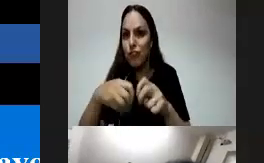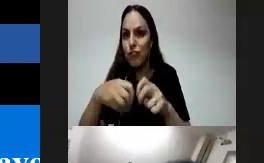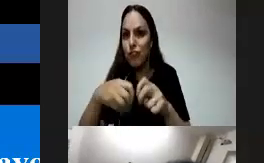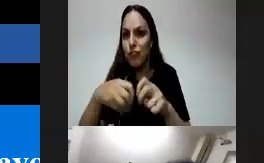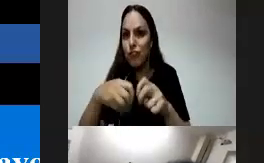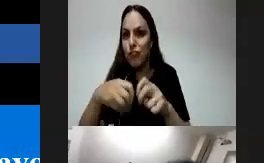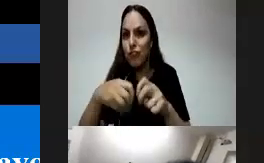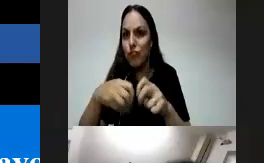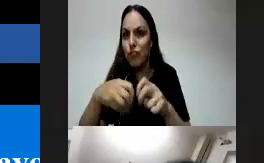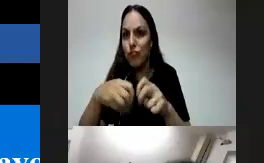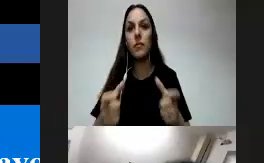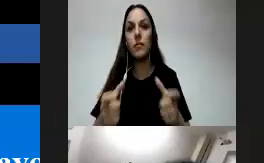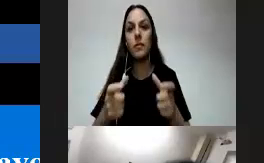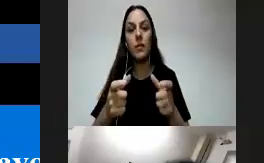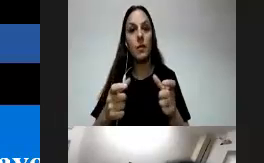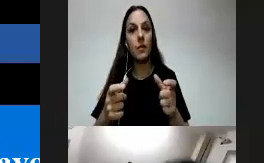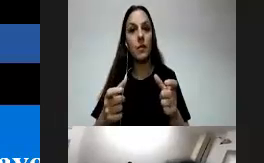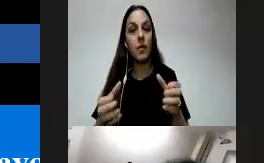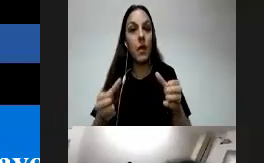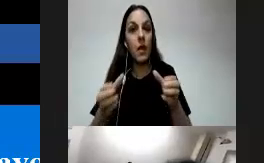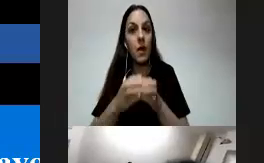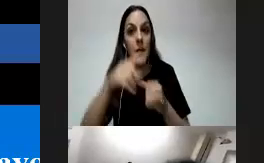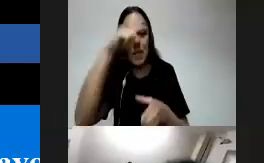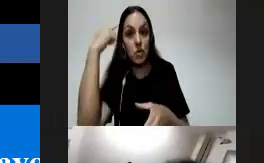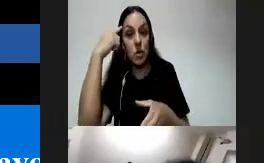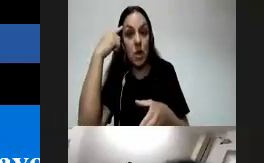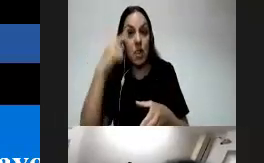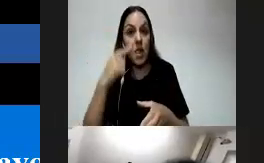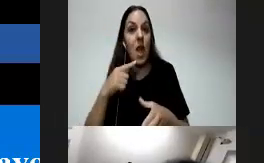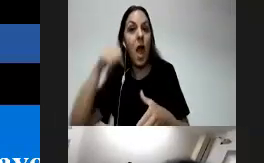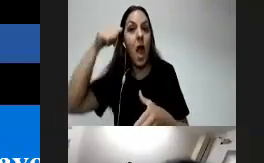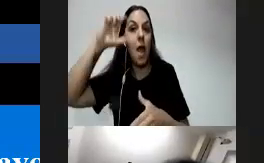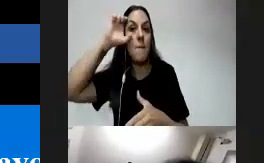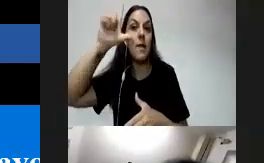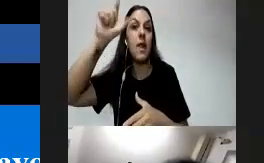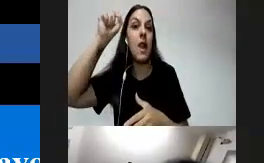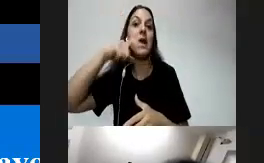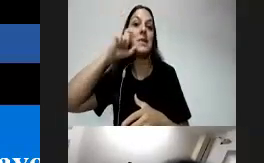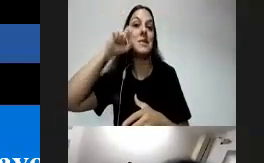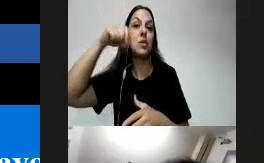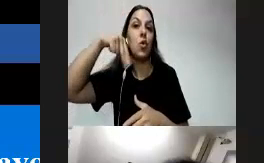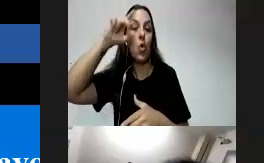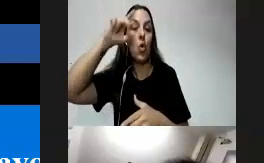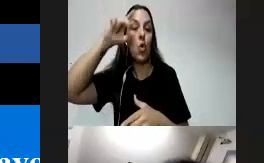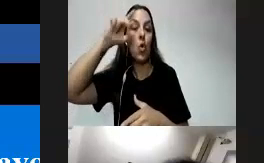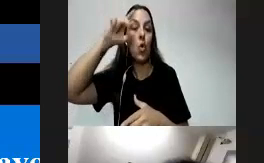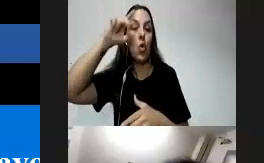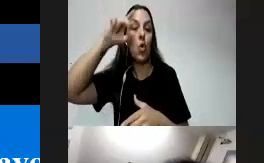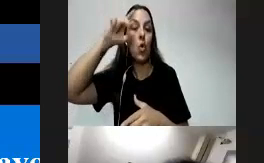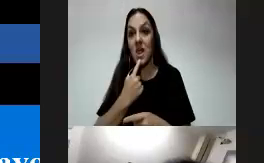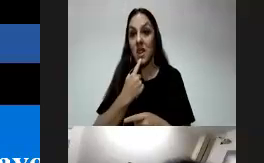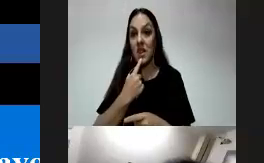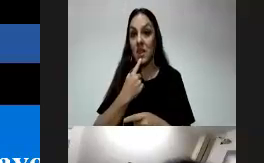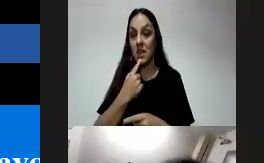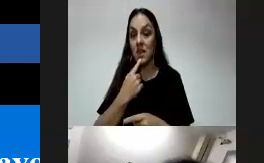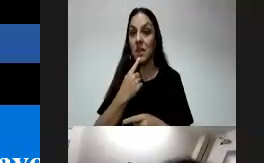Cámara Nacional de Apelaciones, que es la que interviene, ya que la primera instancia no hizo lugar, interviene la Cámara Nacional